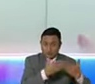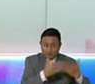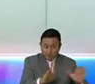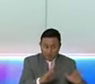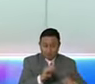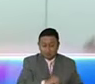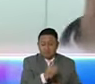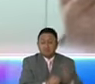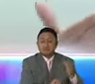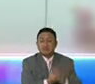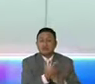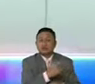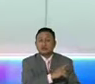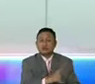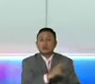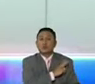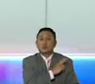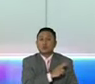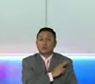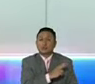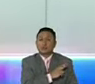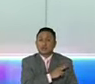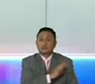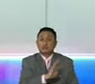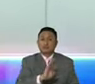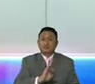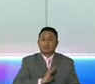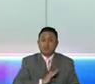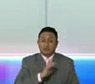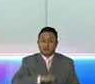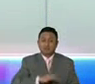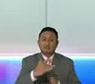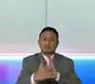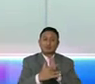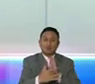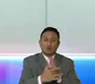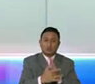la creación de estas universidades técnicas y tecnológicas que